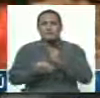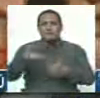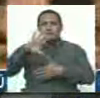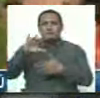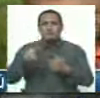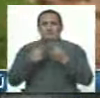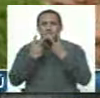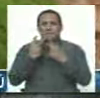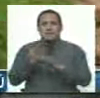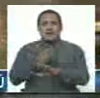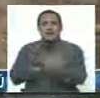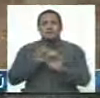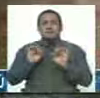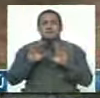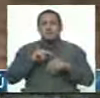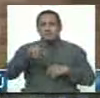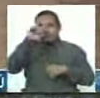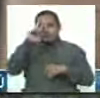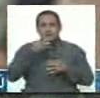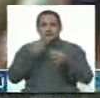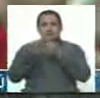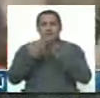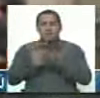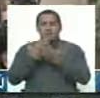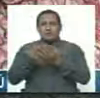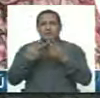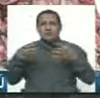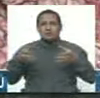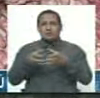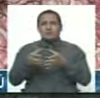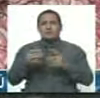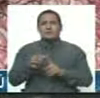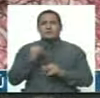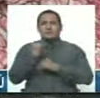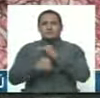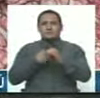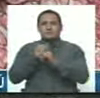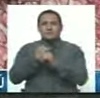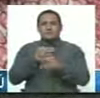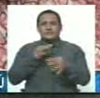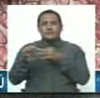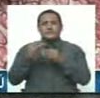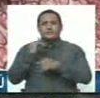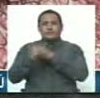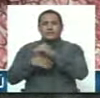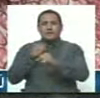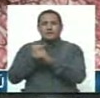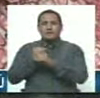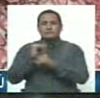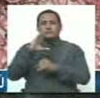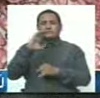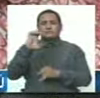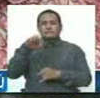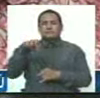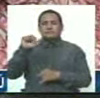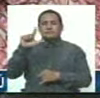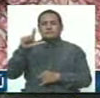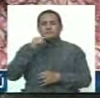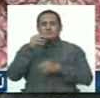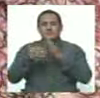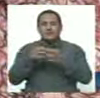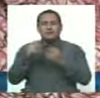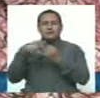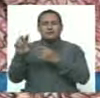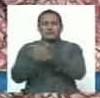Latina, salvo en el Perú, según estadísticas de la CEPAL. Bueno, lo que dice la CEPAL es que somos de los países que a pesar